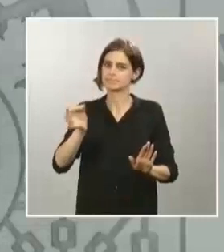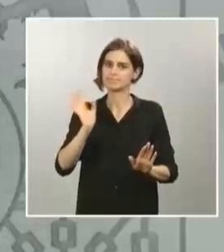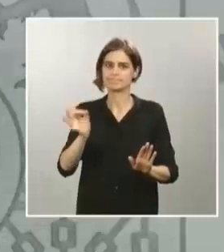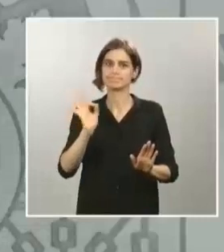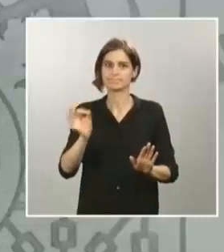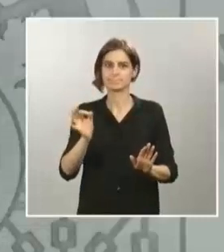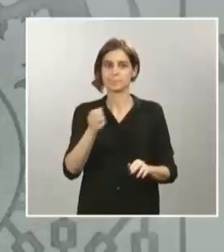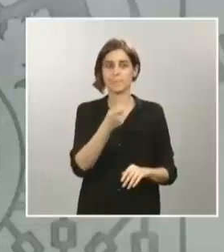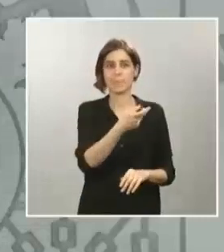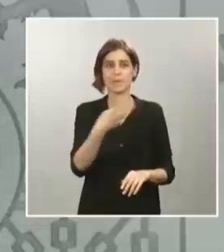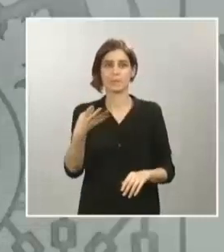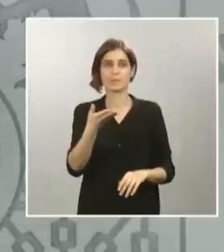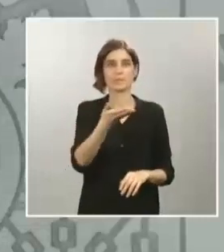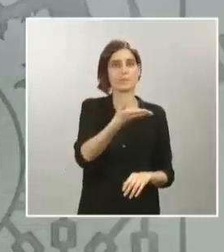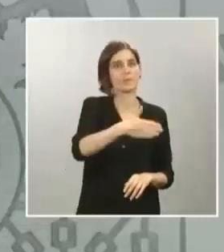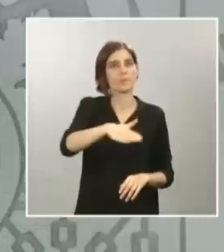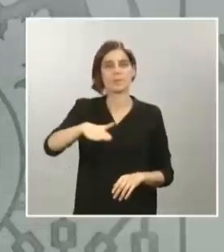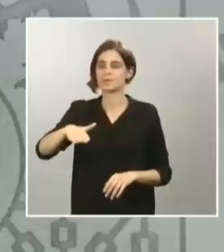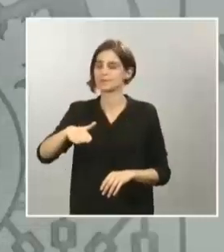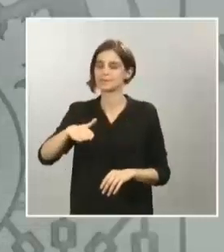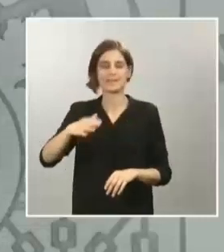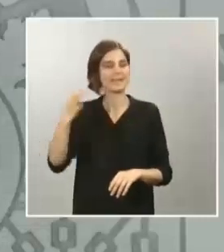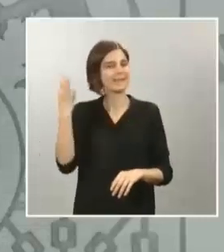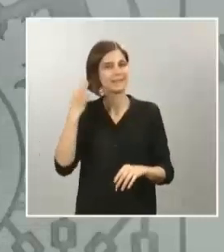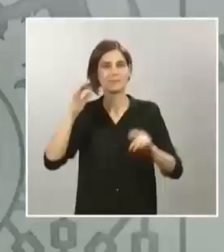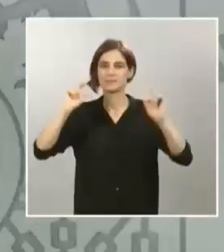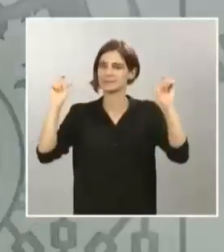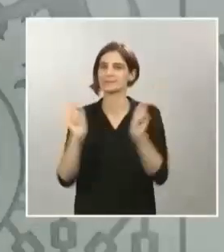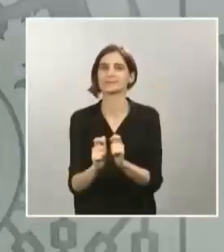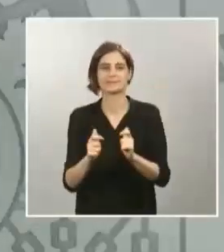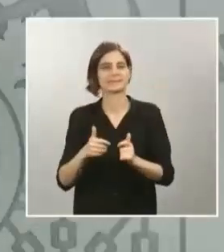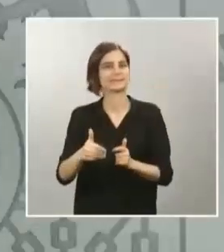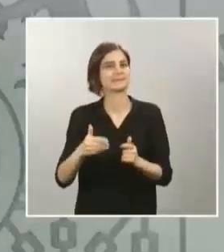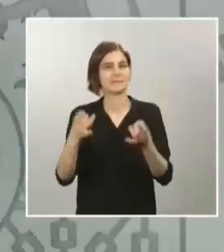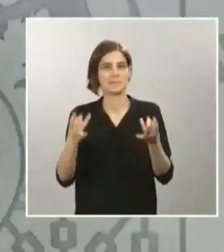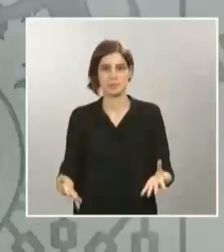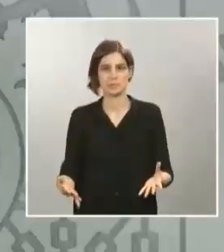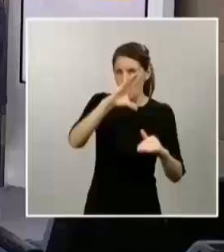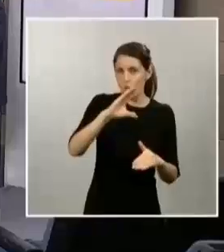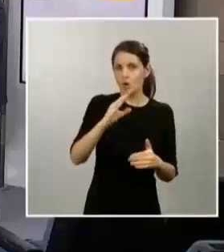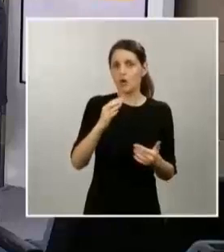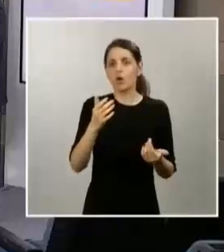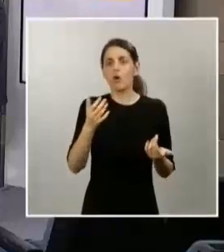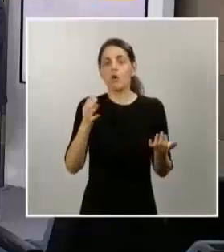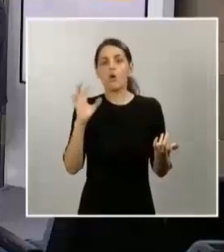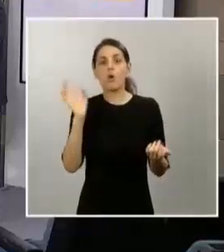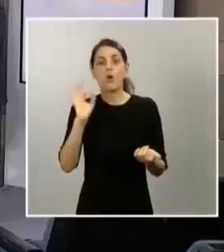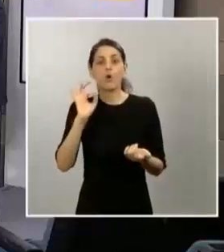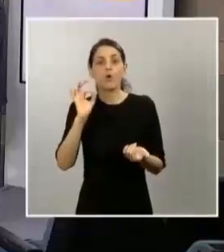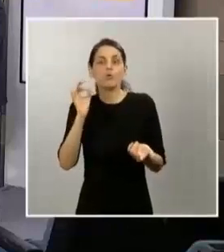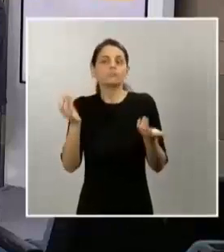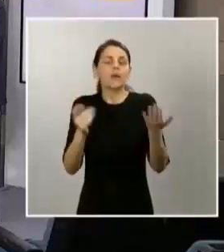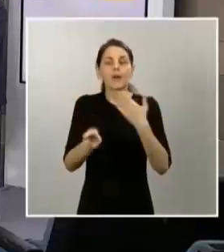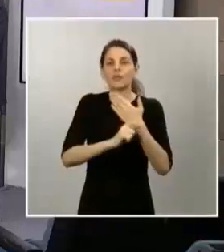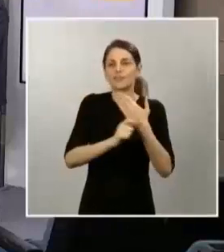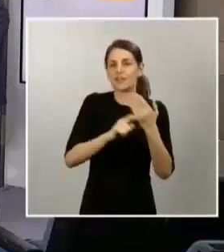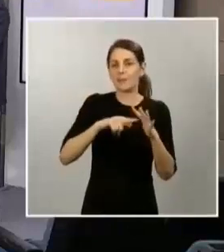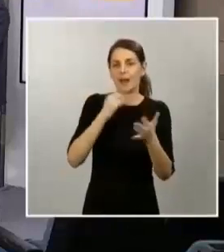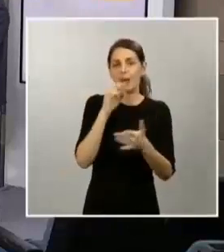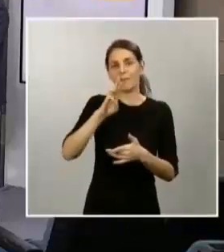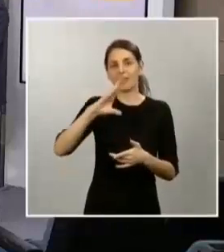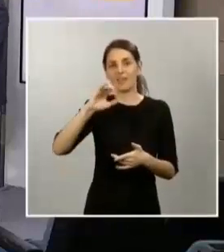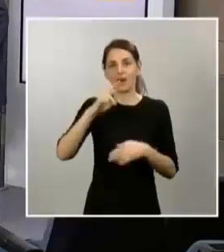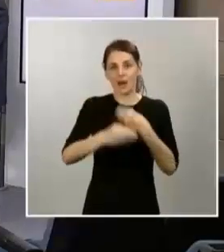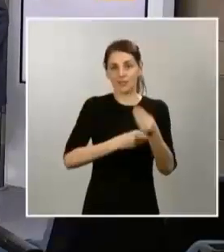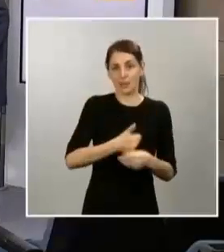deseablemente tenemos que reducir lo antes posible hemos tenido 567 nuevos fallecidos en cuanto a los nuevos contagios se